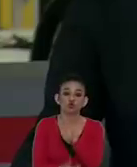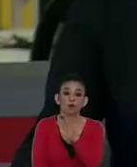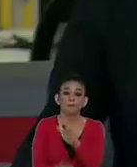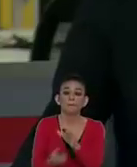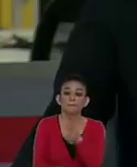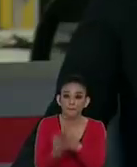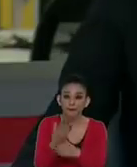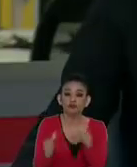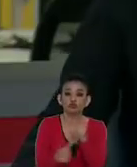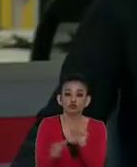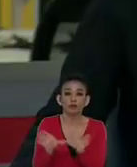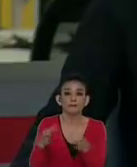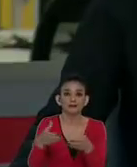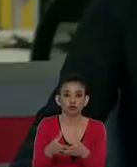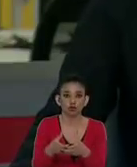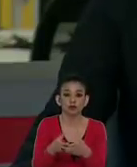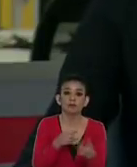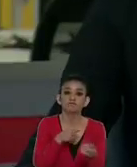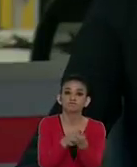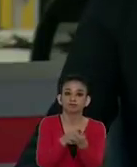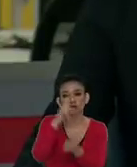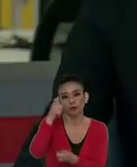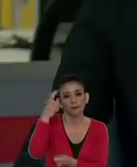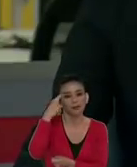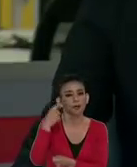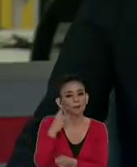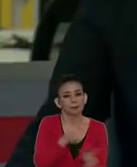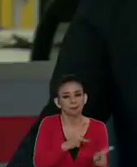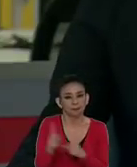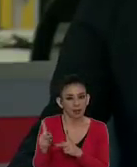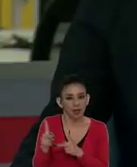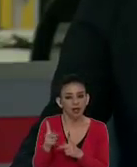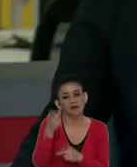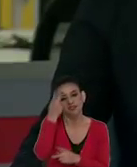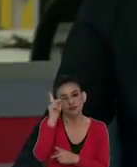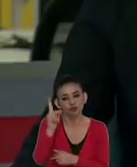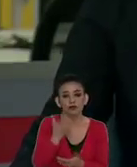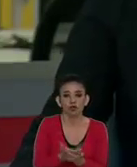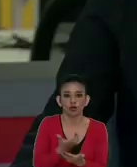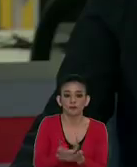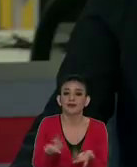al gobierno en la implementación de las medidas económicas y también en la construcción de las